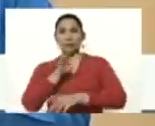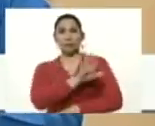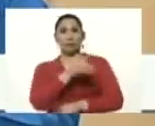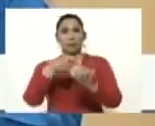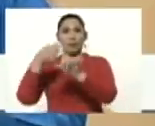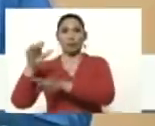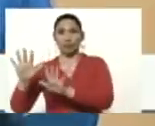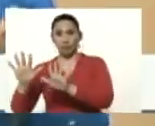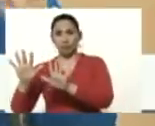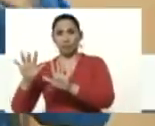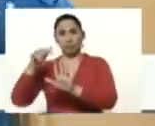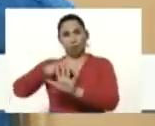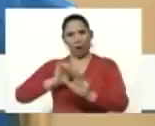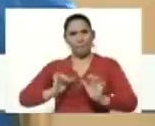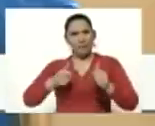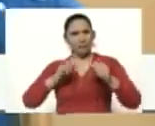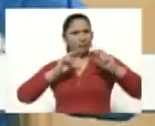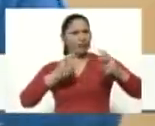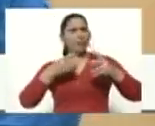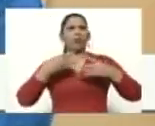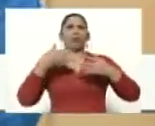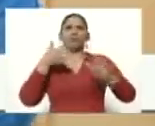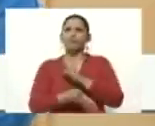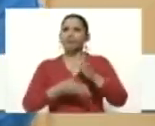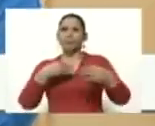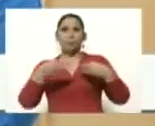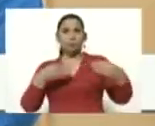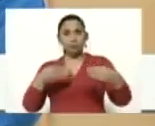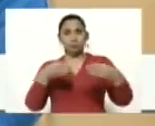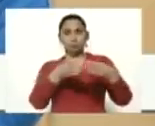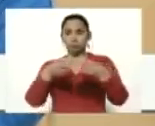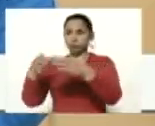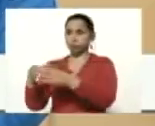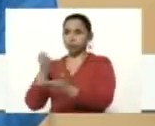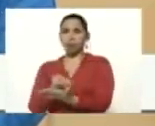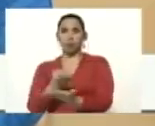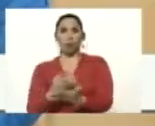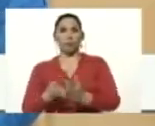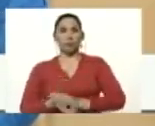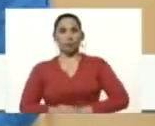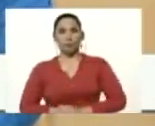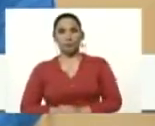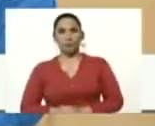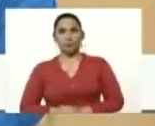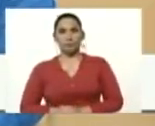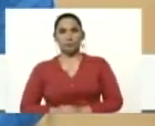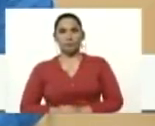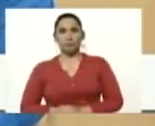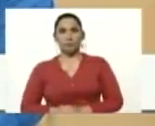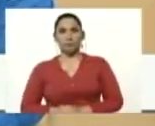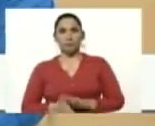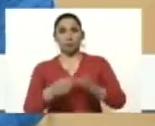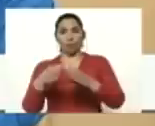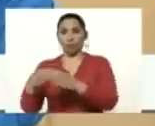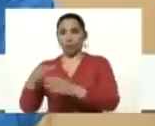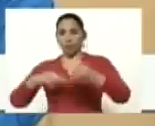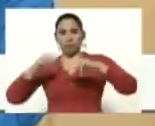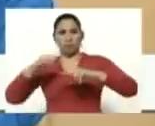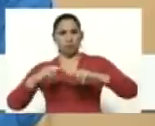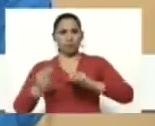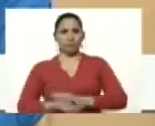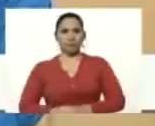5+10, hoy arrancó el tema de la flexibilización de los sectores económicos, del sector